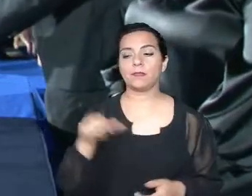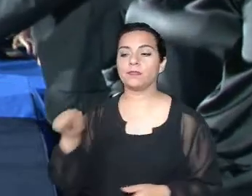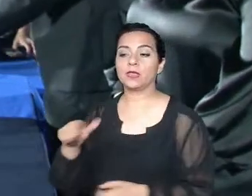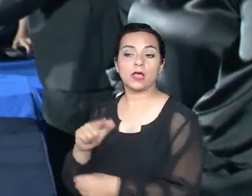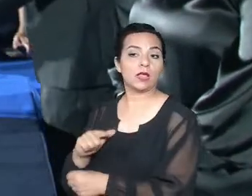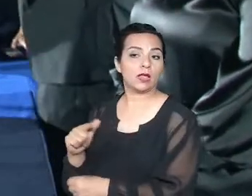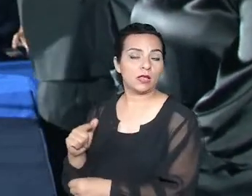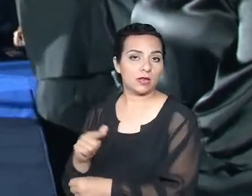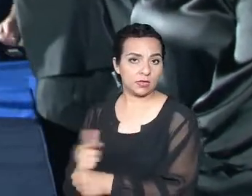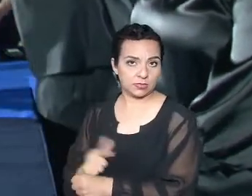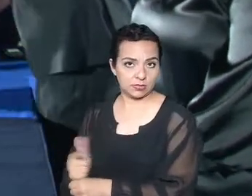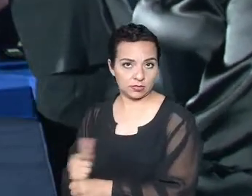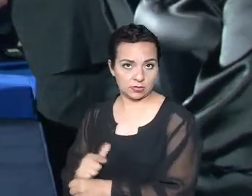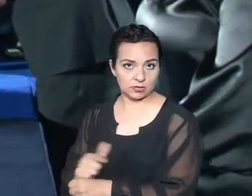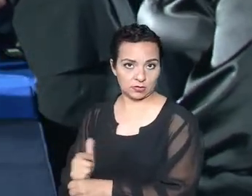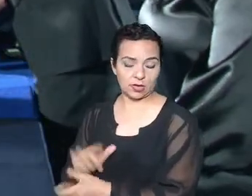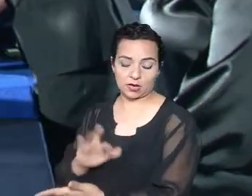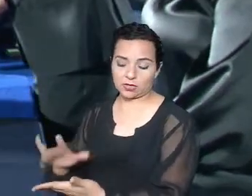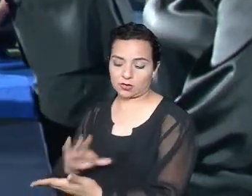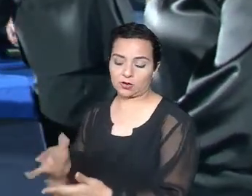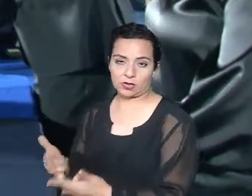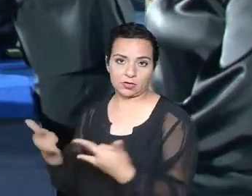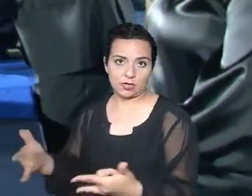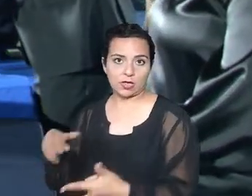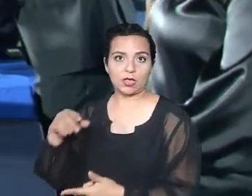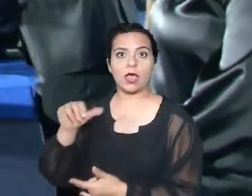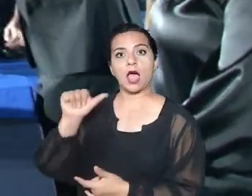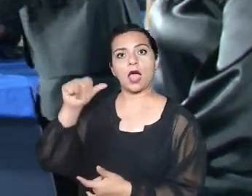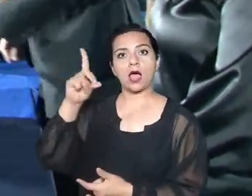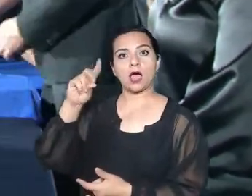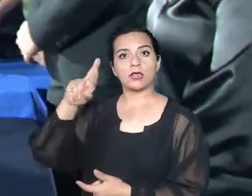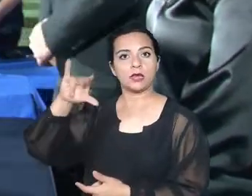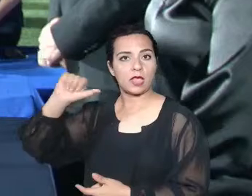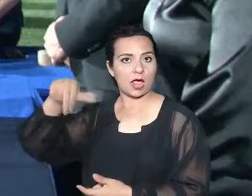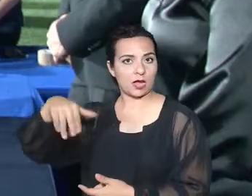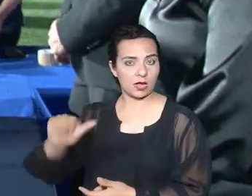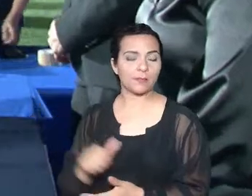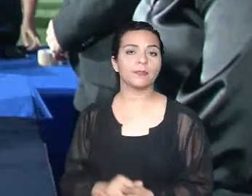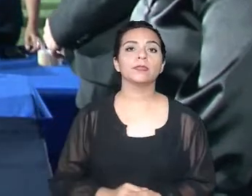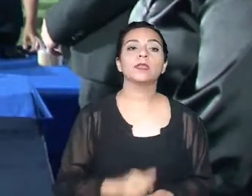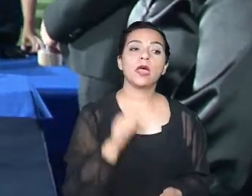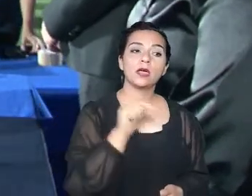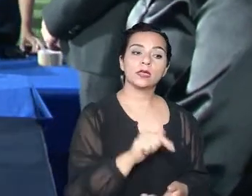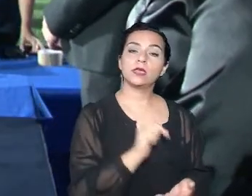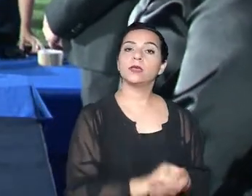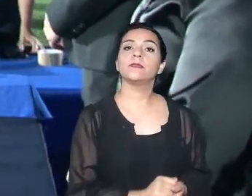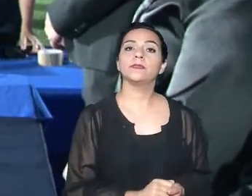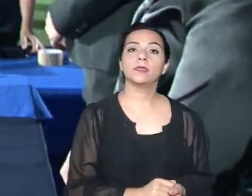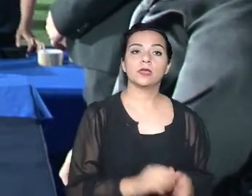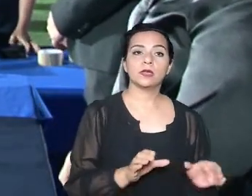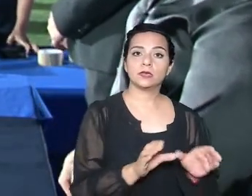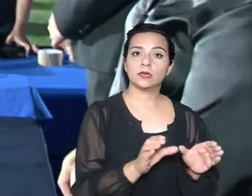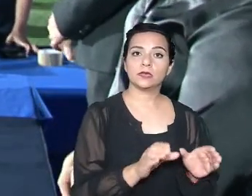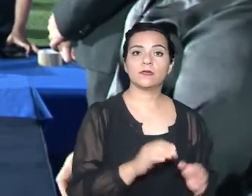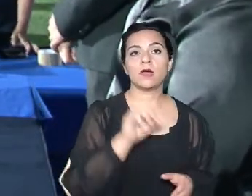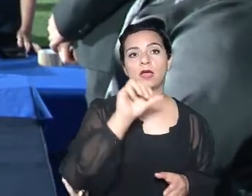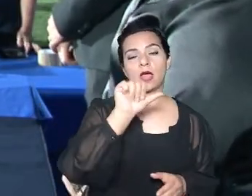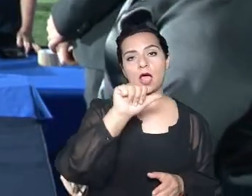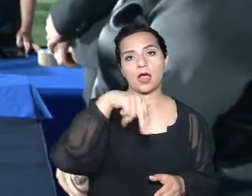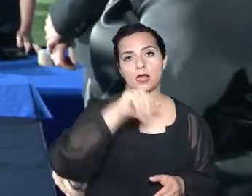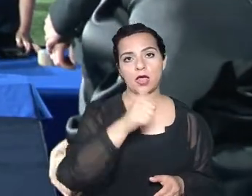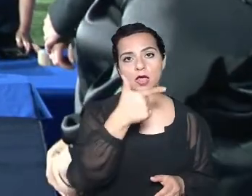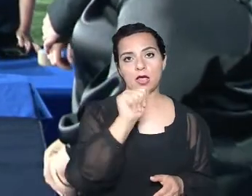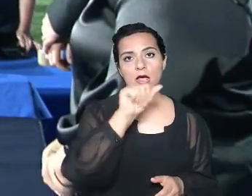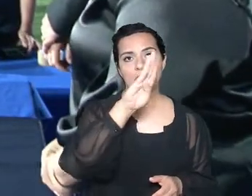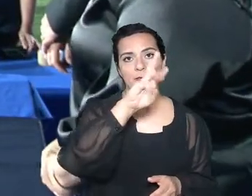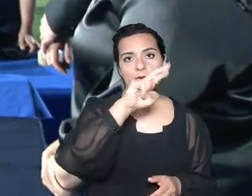licenciatura en literaturas hispánicas egresa Adriana Martínez Ibarra. Recibe su reconocimiento Ana Gabriela Cañedo